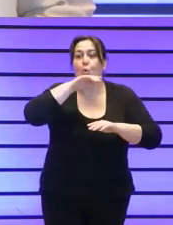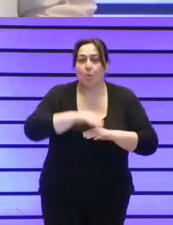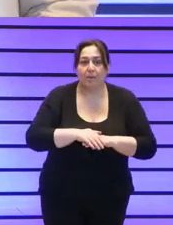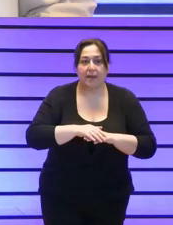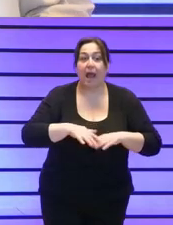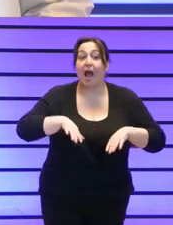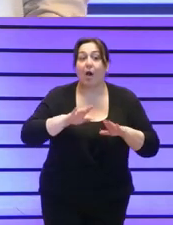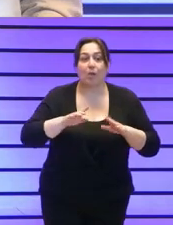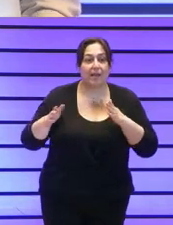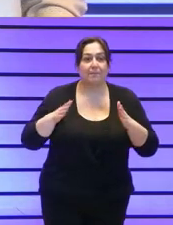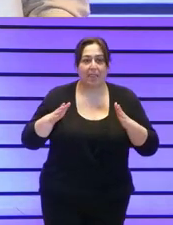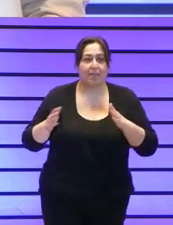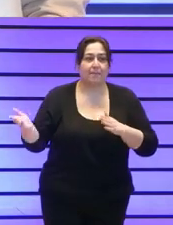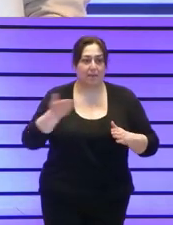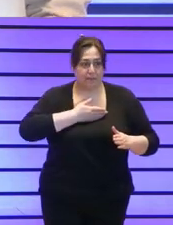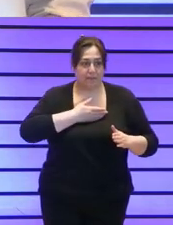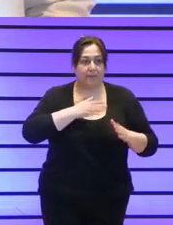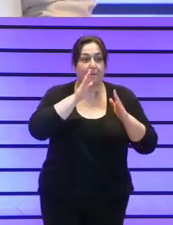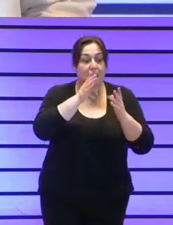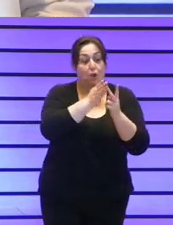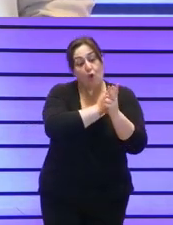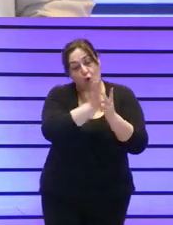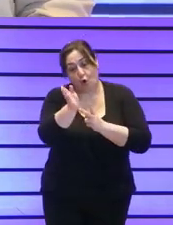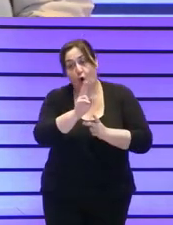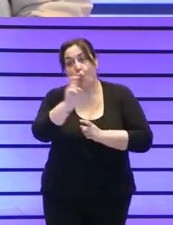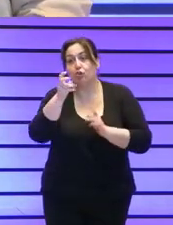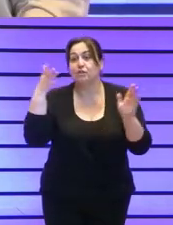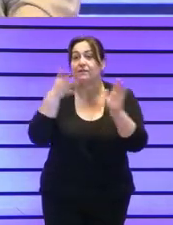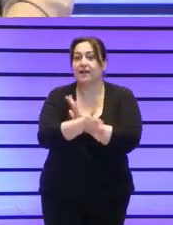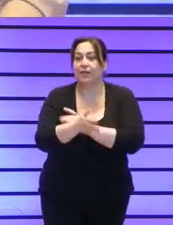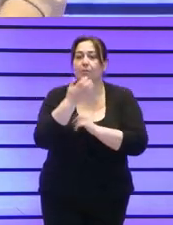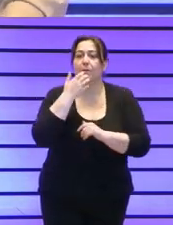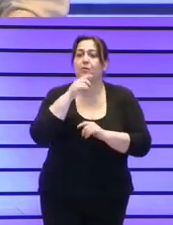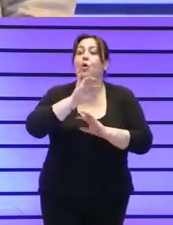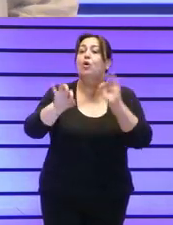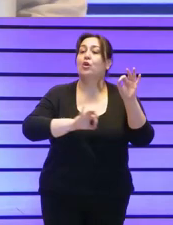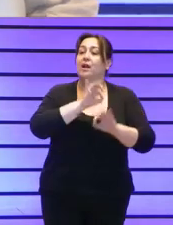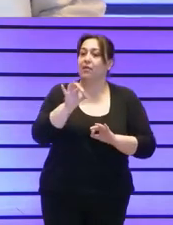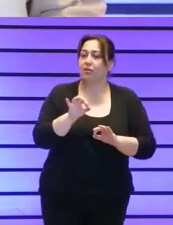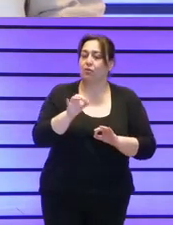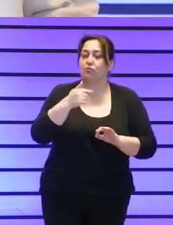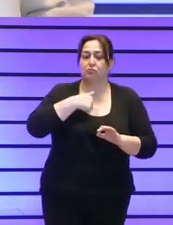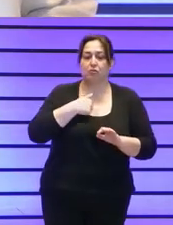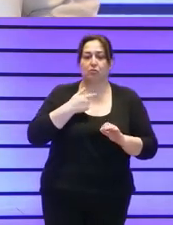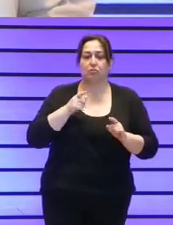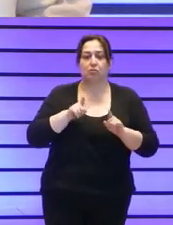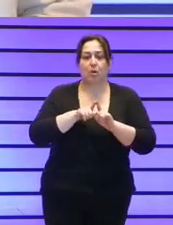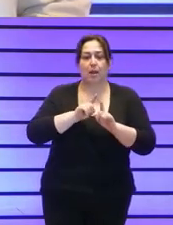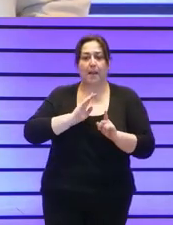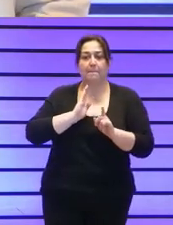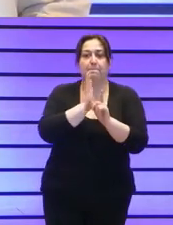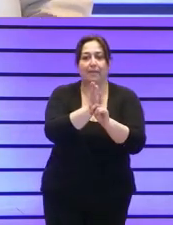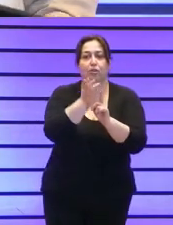¿no? Pero luego hay otro sentido en sostenibilidad, que es, oye, como organización yo impacto al resto